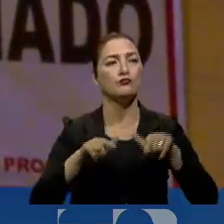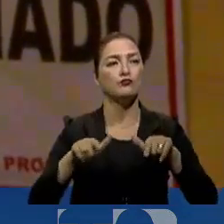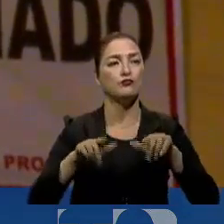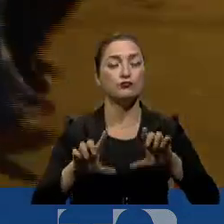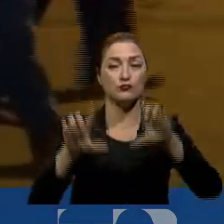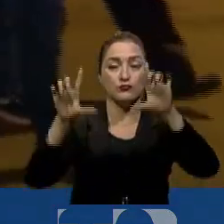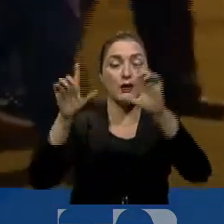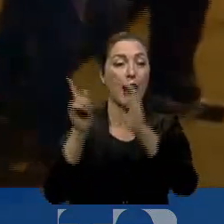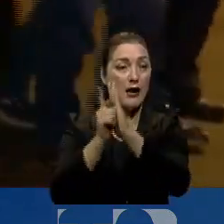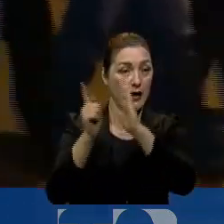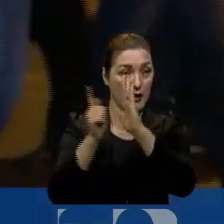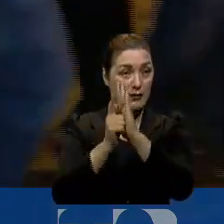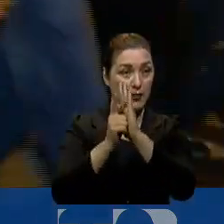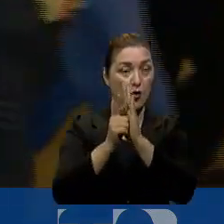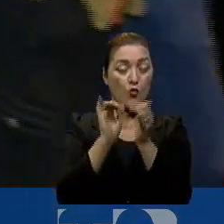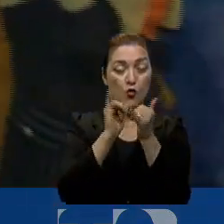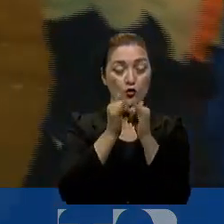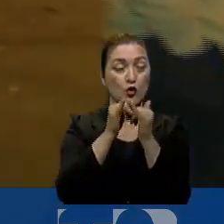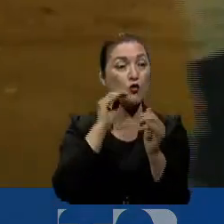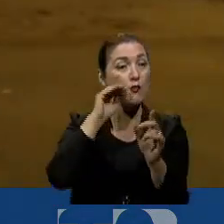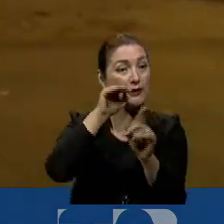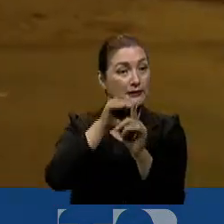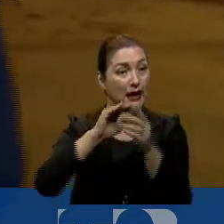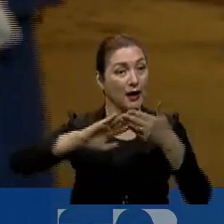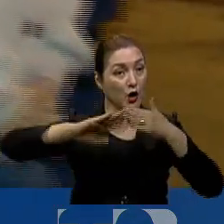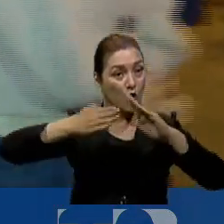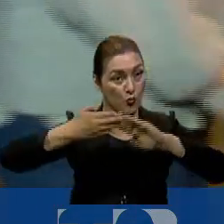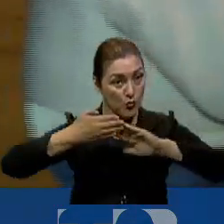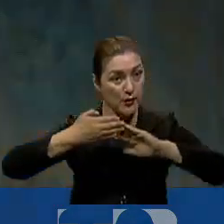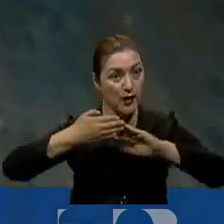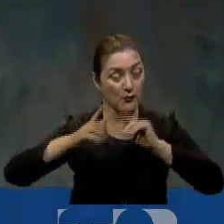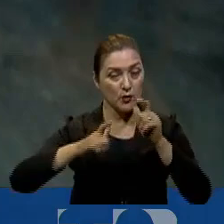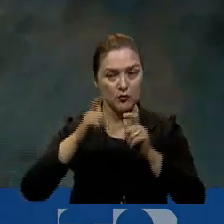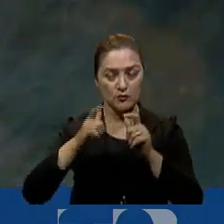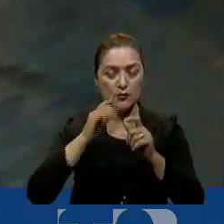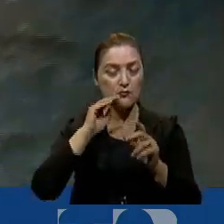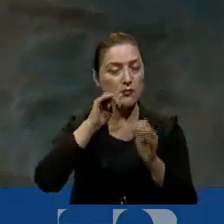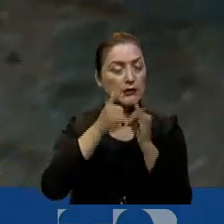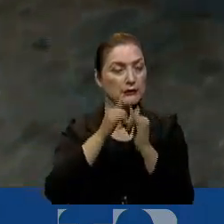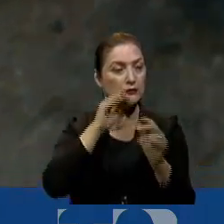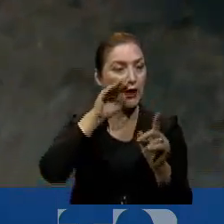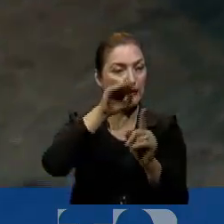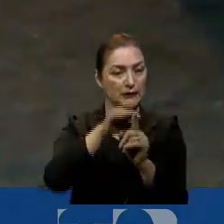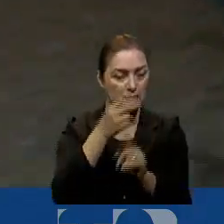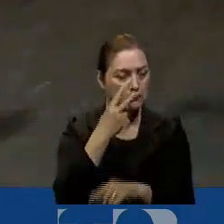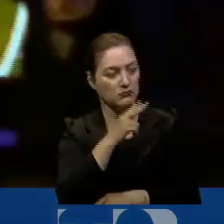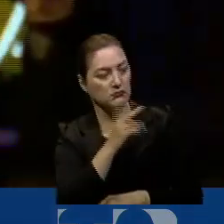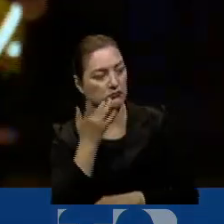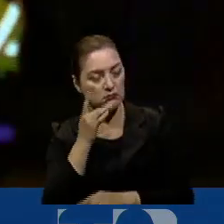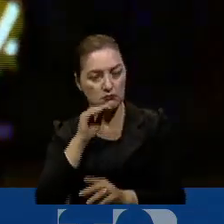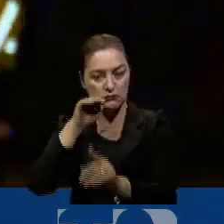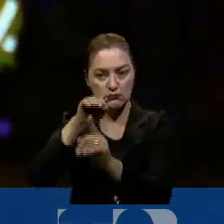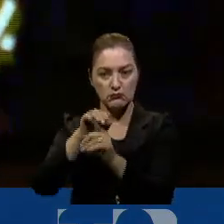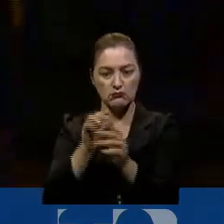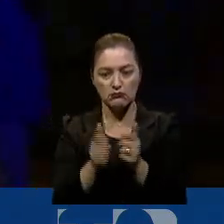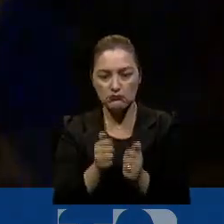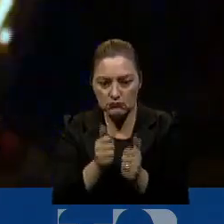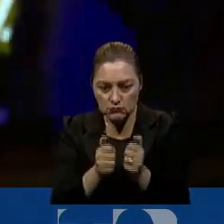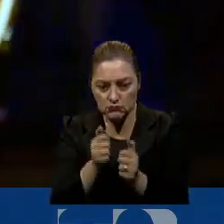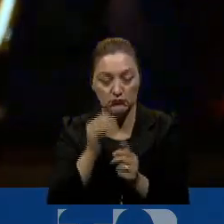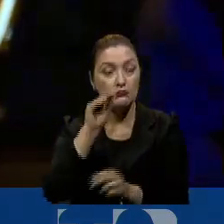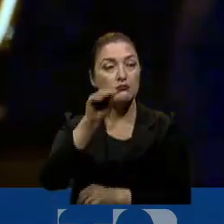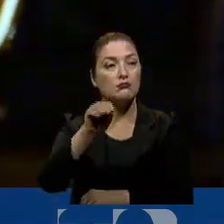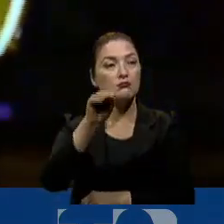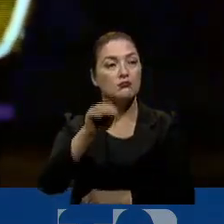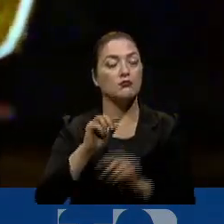instalaron alarmas y se habilitó un chat comunitario para que los vecinos emitan una alerta si se registra una novedad. Aquí hay un grupo de seguridad,